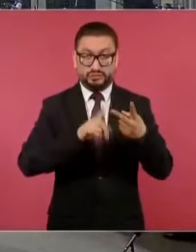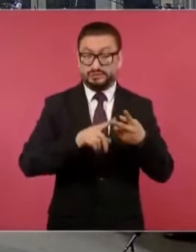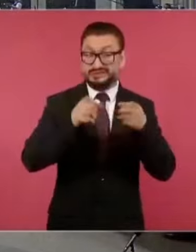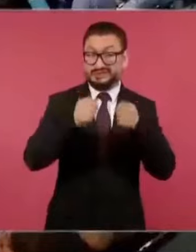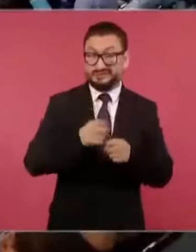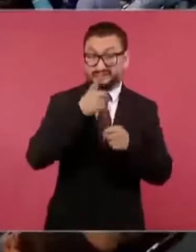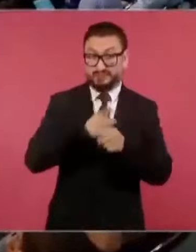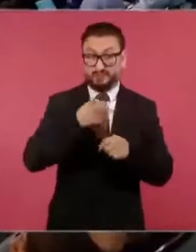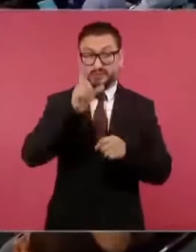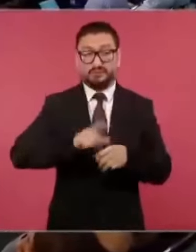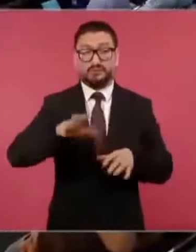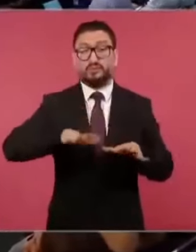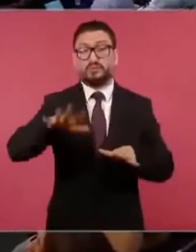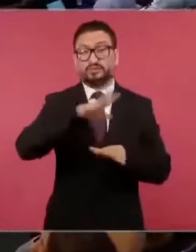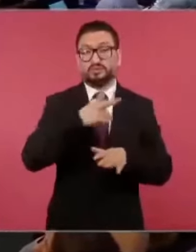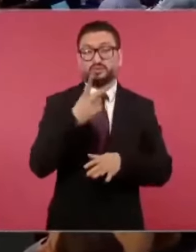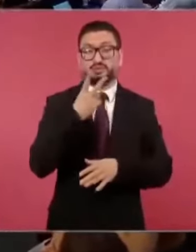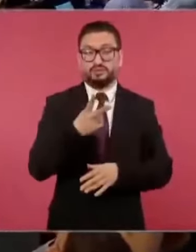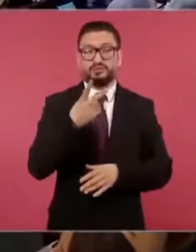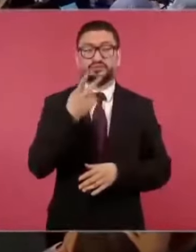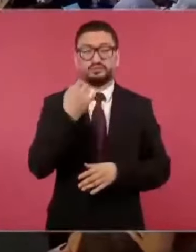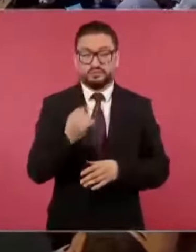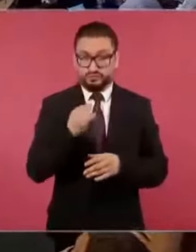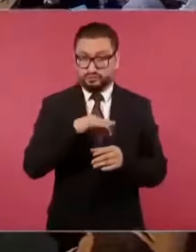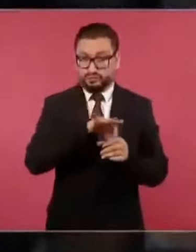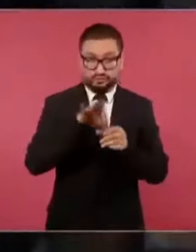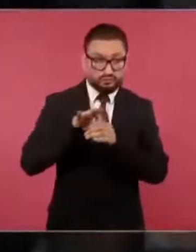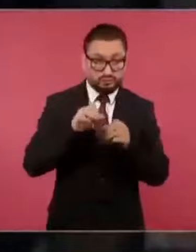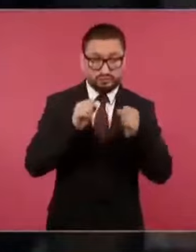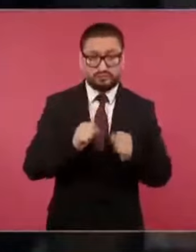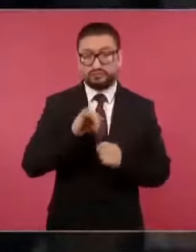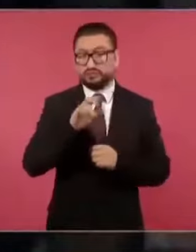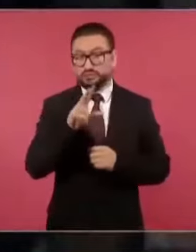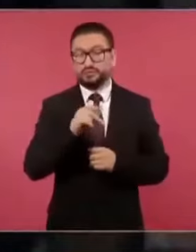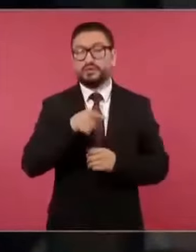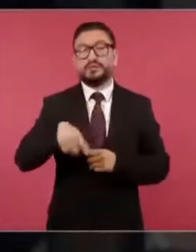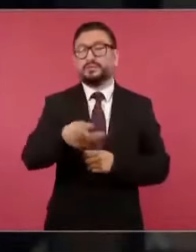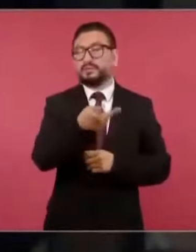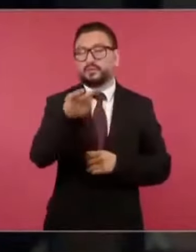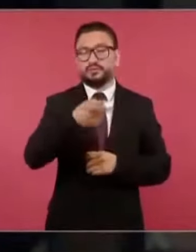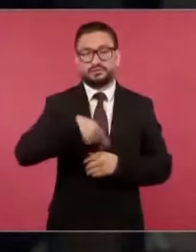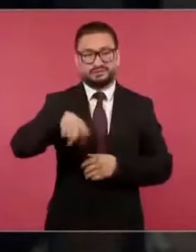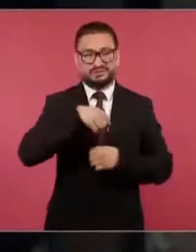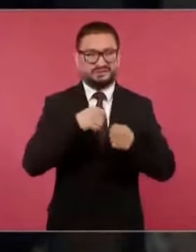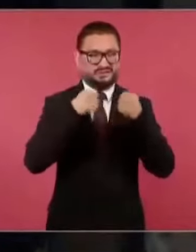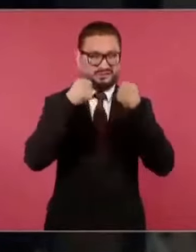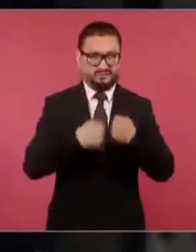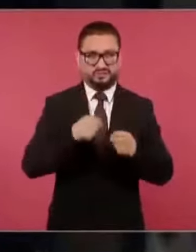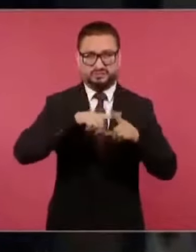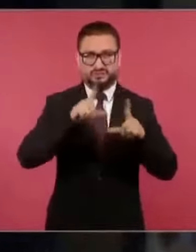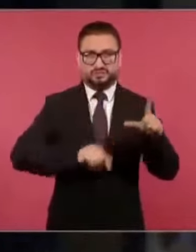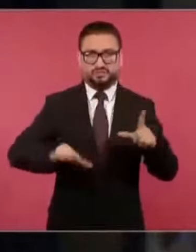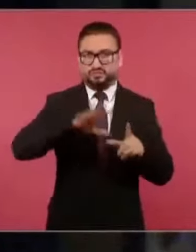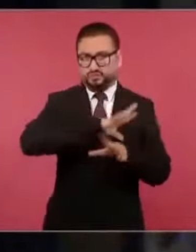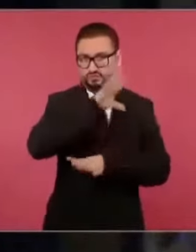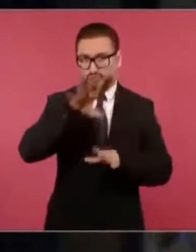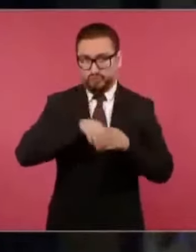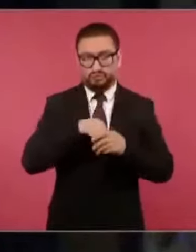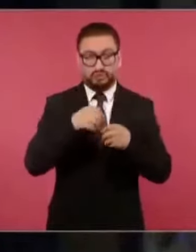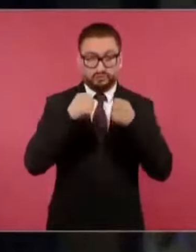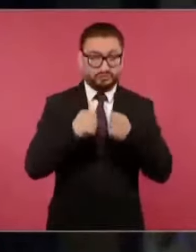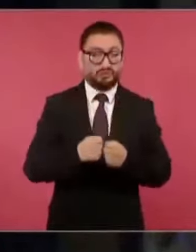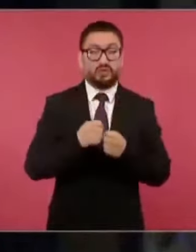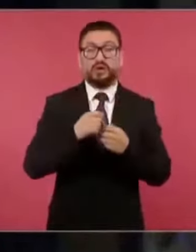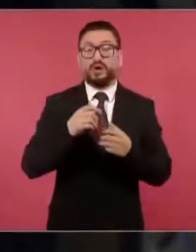en las elecciones para el 2 de junio y si está garantizada la seguridad en todo el país en estas elecciones y si habrá